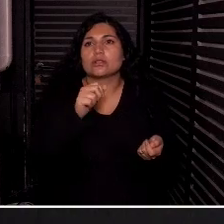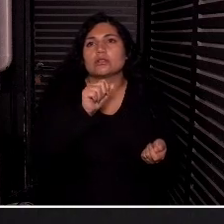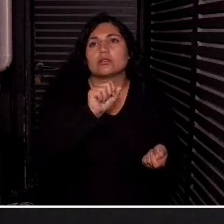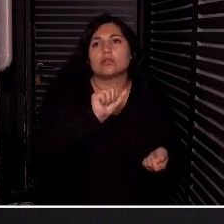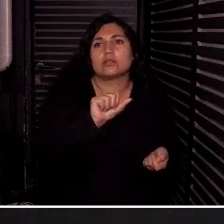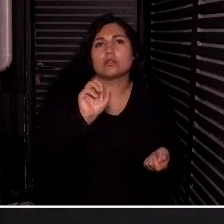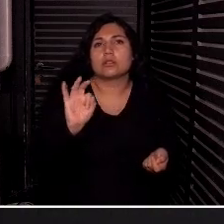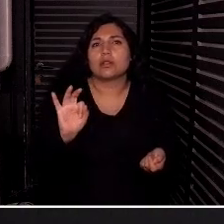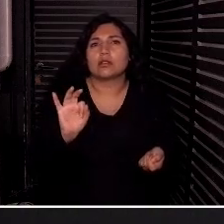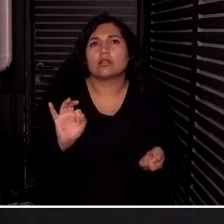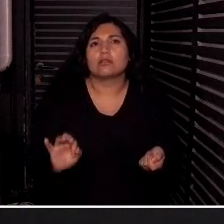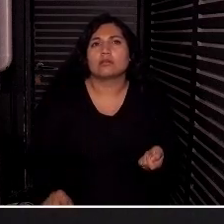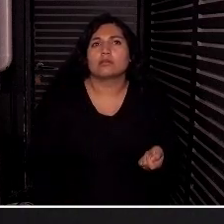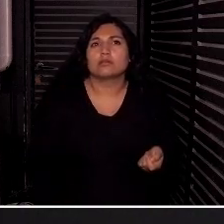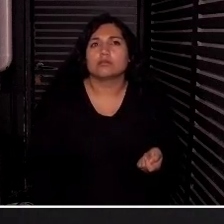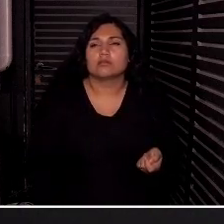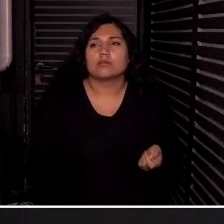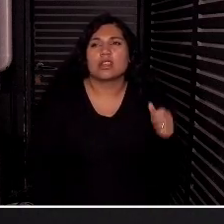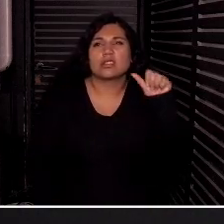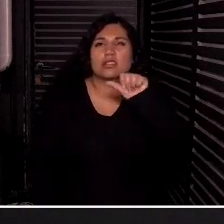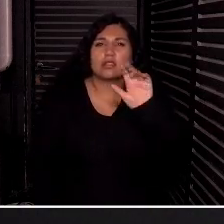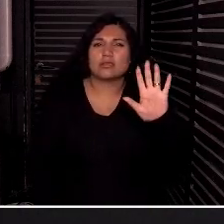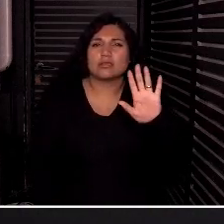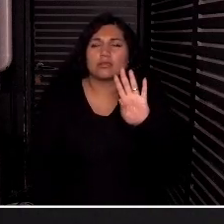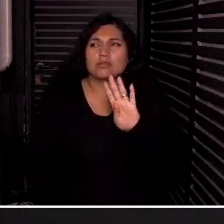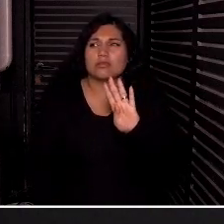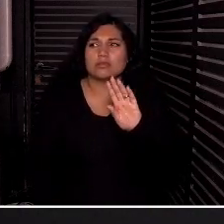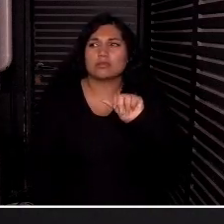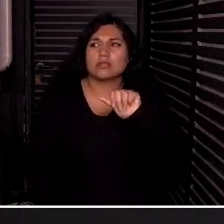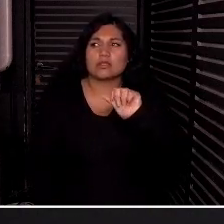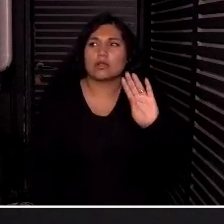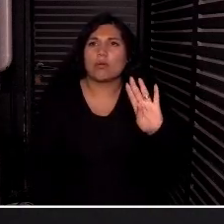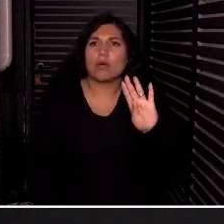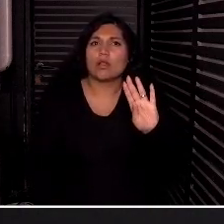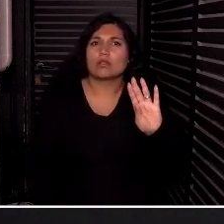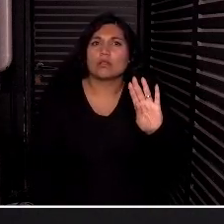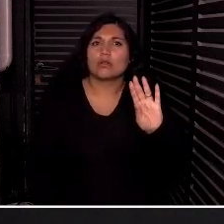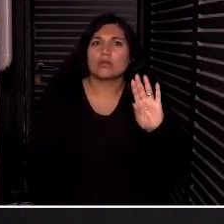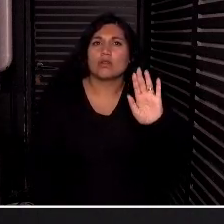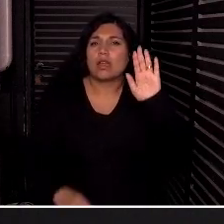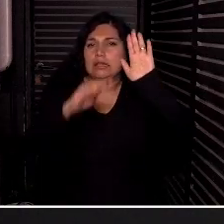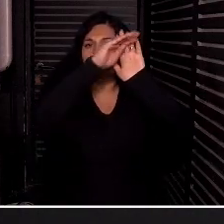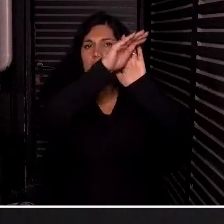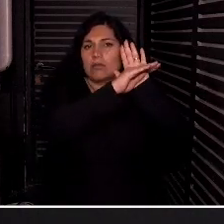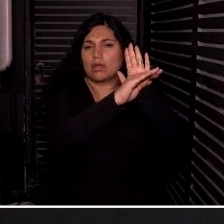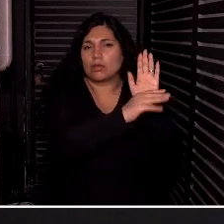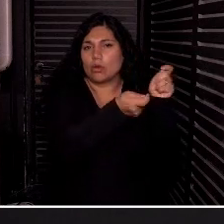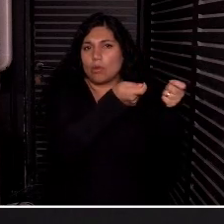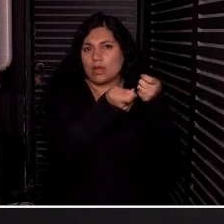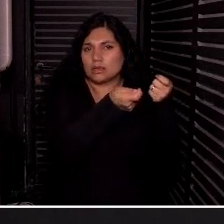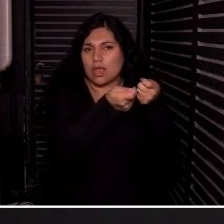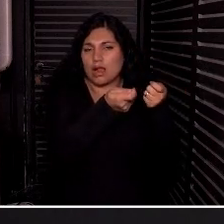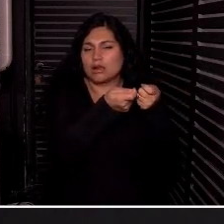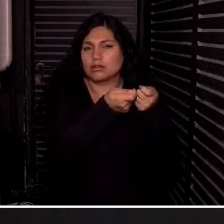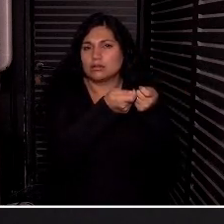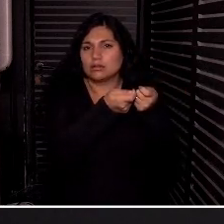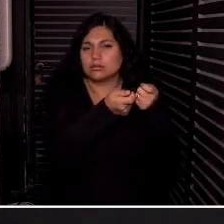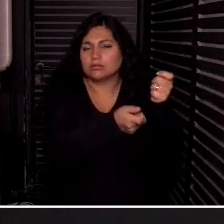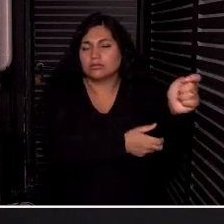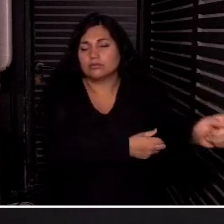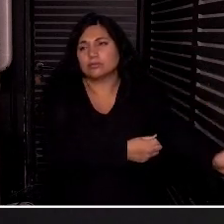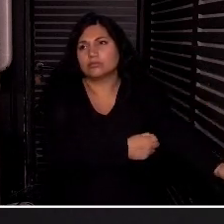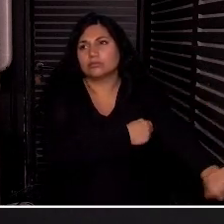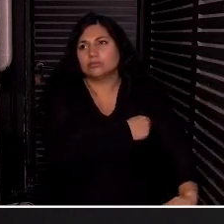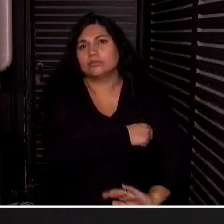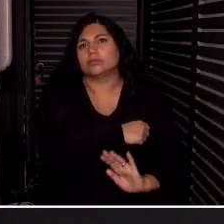me equivoco Sí más o menos ya alguno aportas de salirnos del segmento comercial eh Y eso es lo que